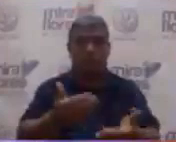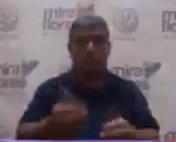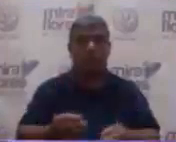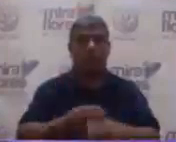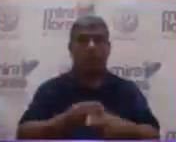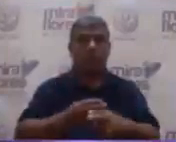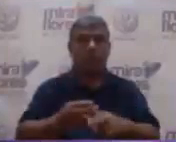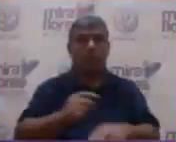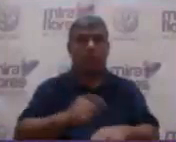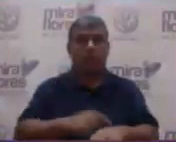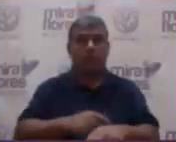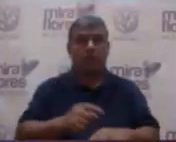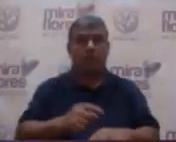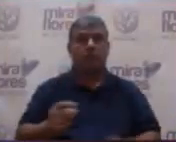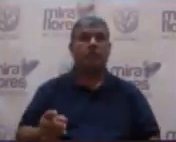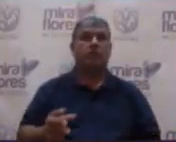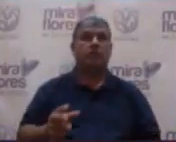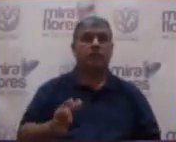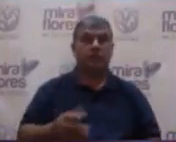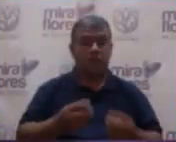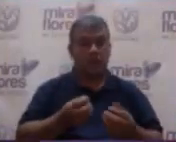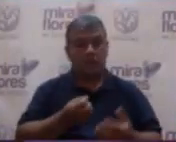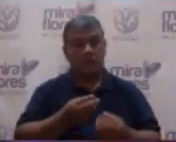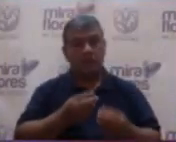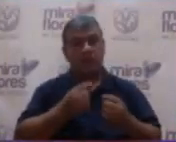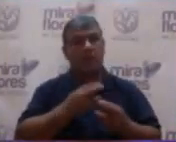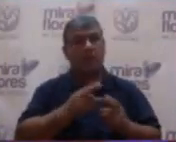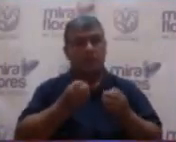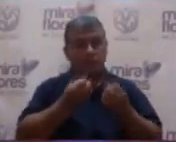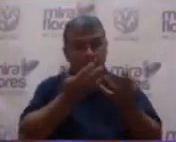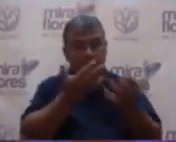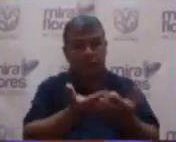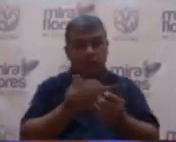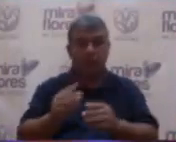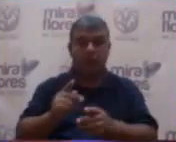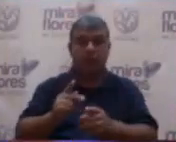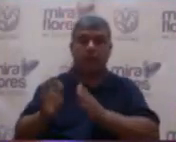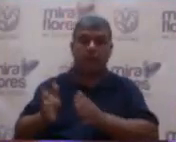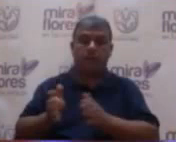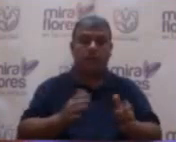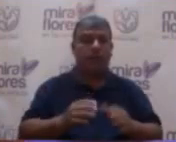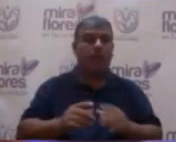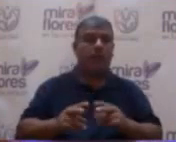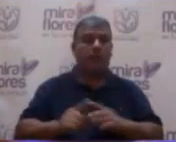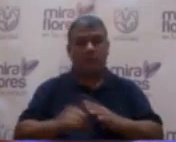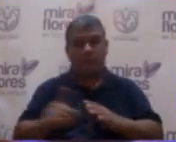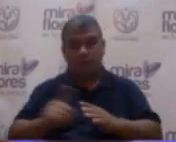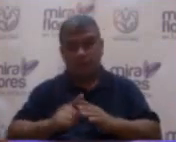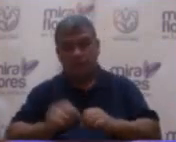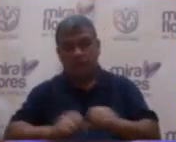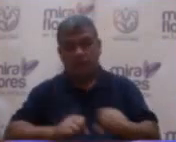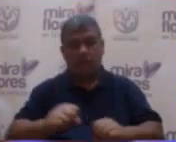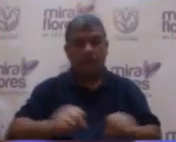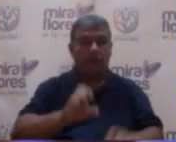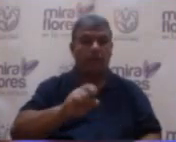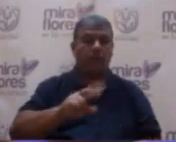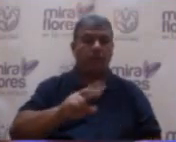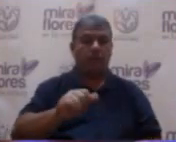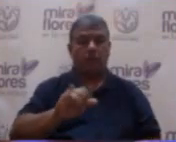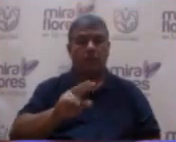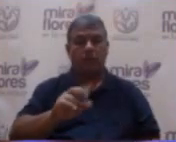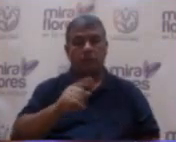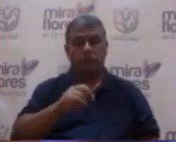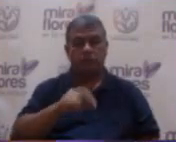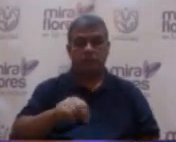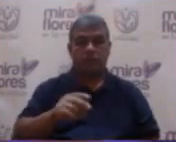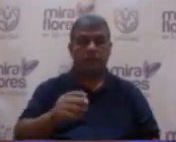prontamente será usted comunicado de este plan de evacuación. Muy bien, ¿algún otro tema? Si no hay